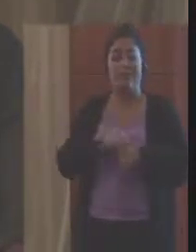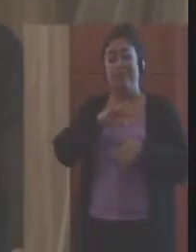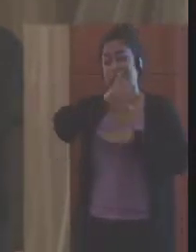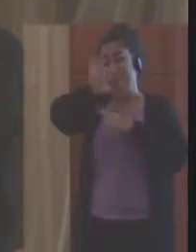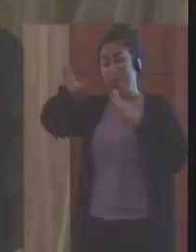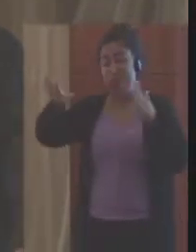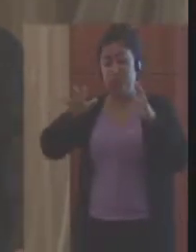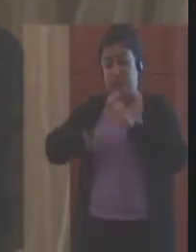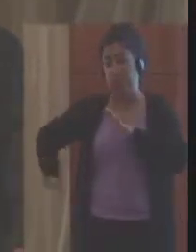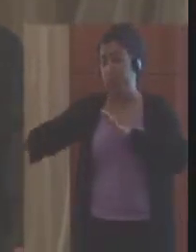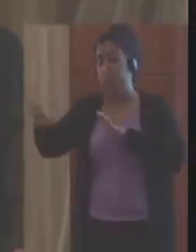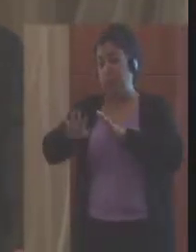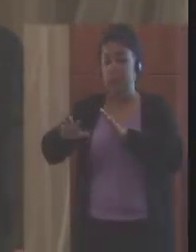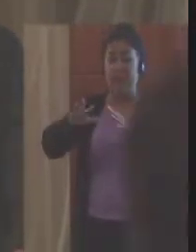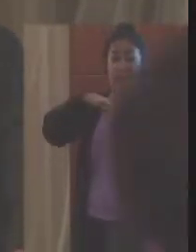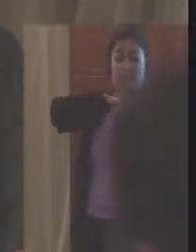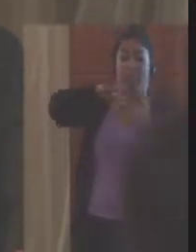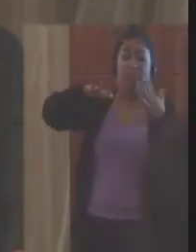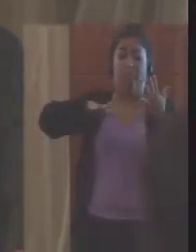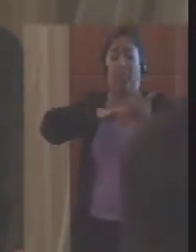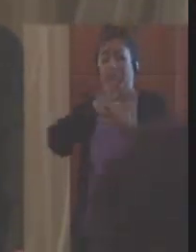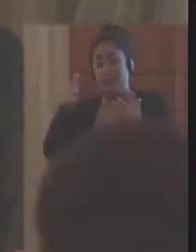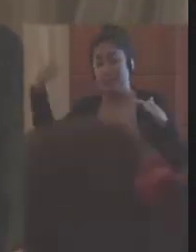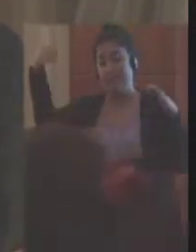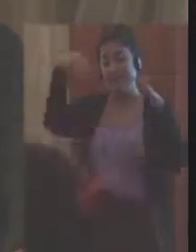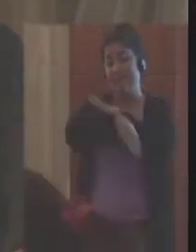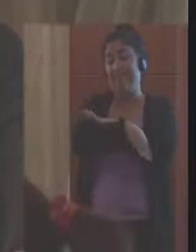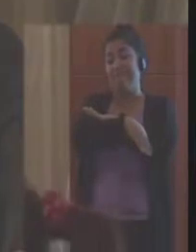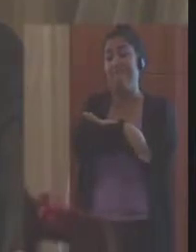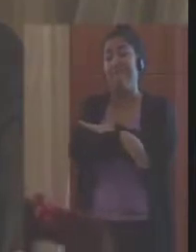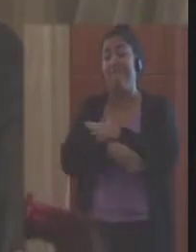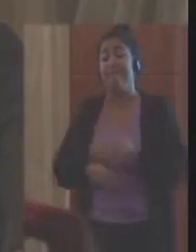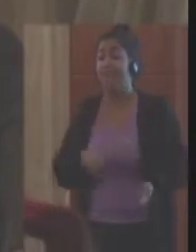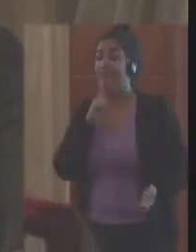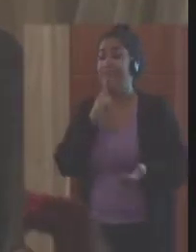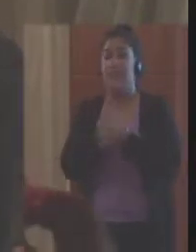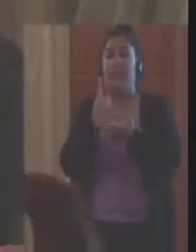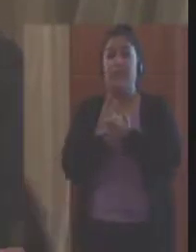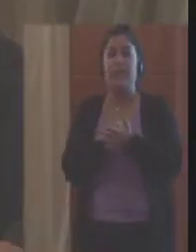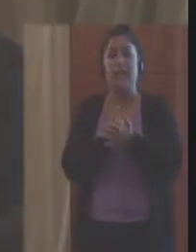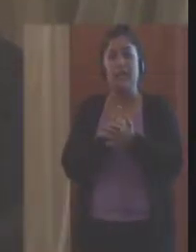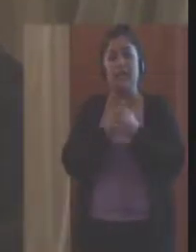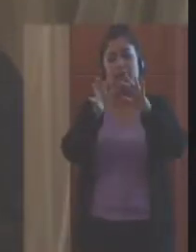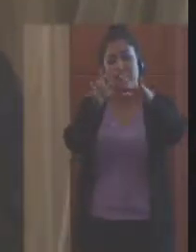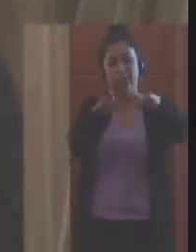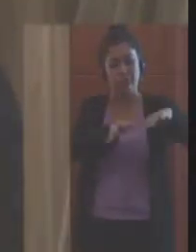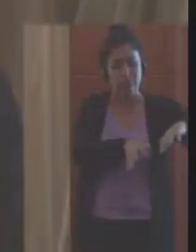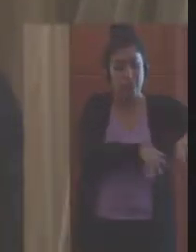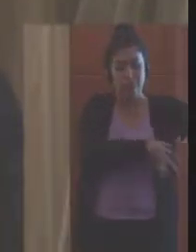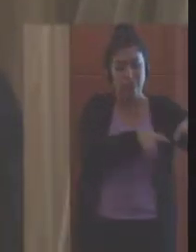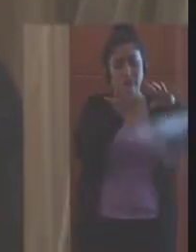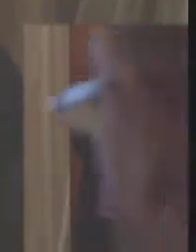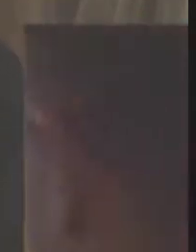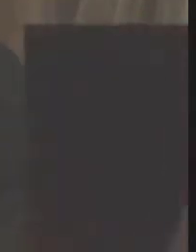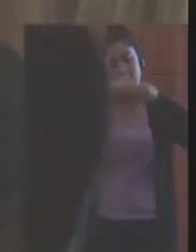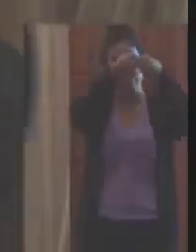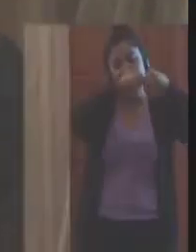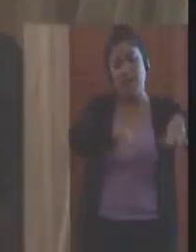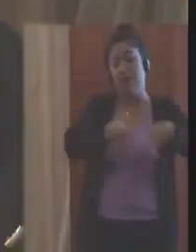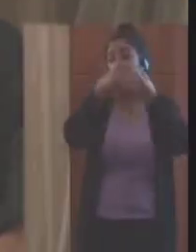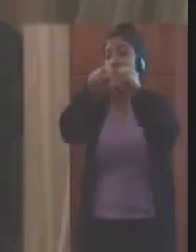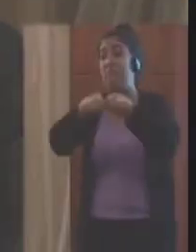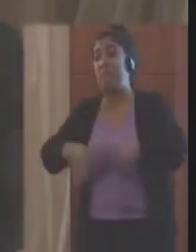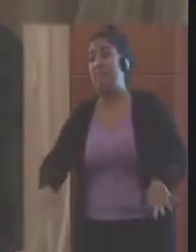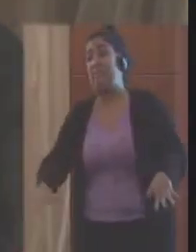país. significant damage Dicho to huracán agriculture causó daños and significativos a la houses of those agricultura persons who did not have substantial y structure. a